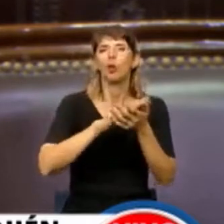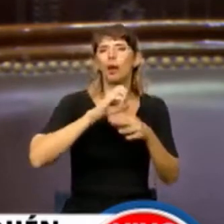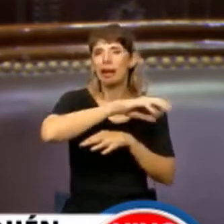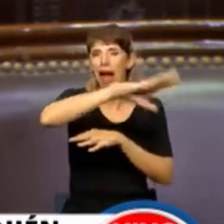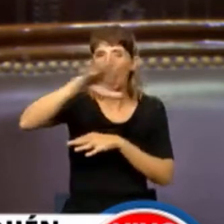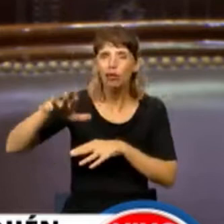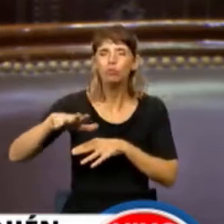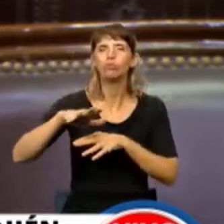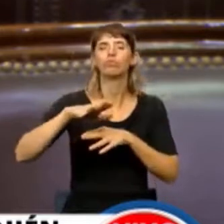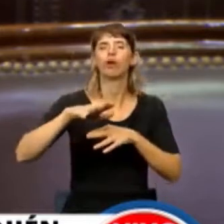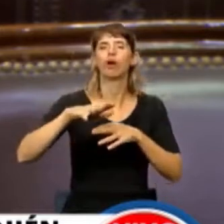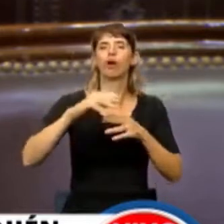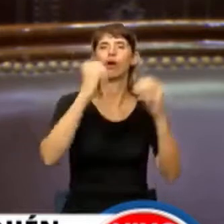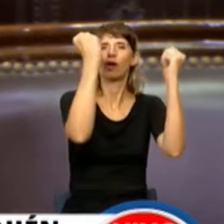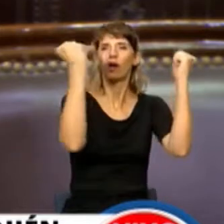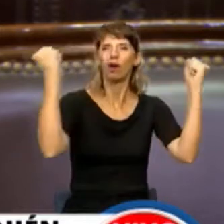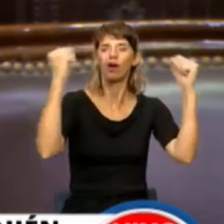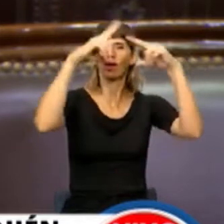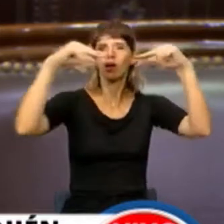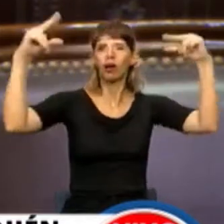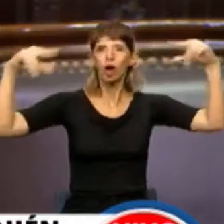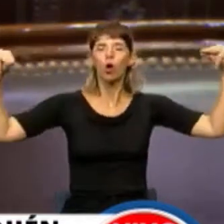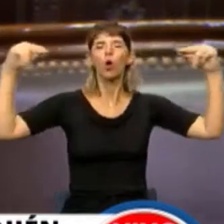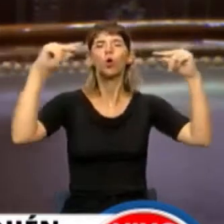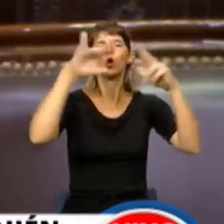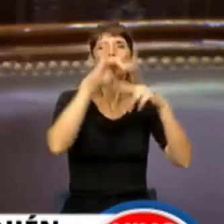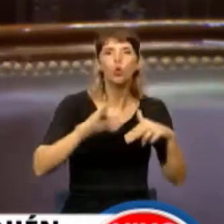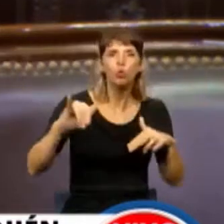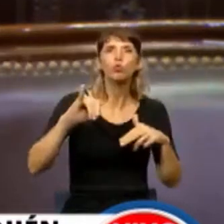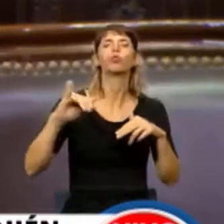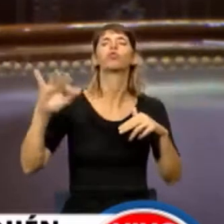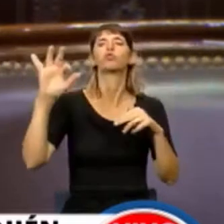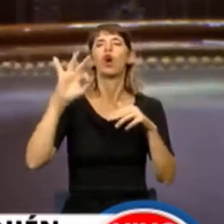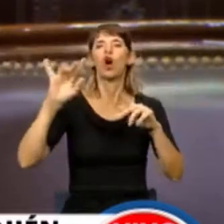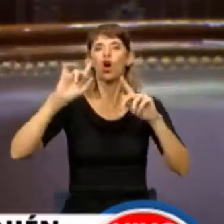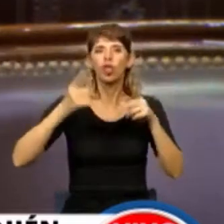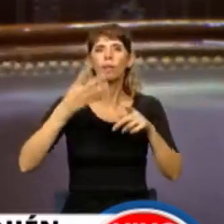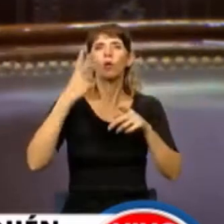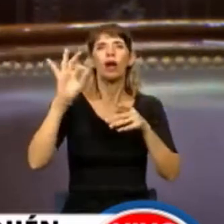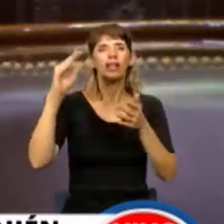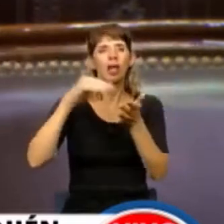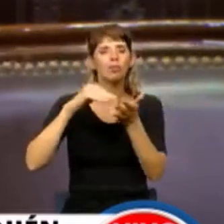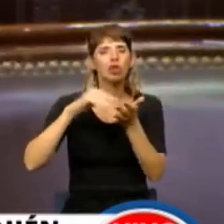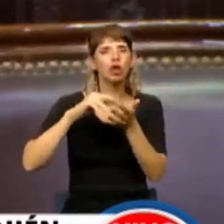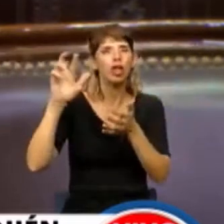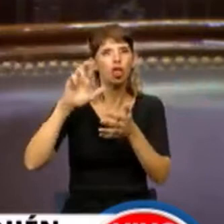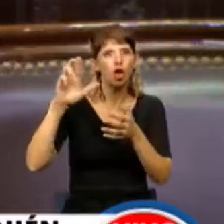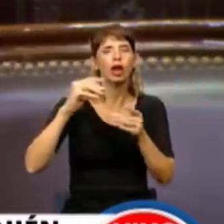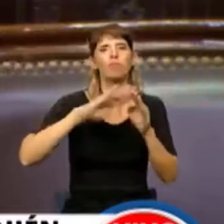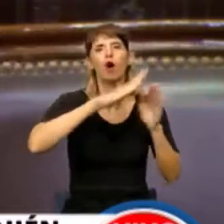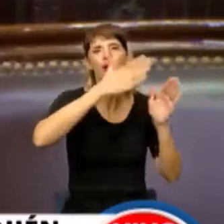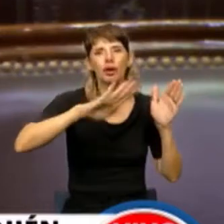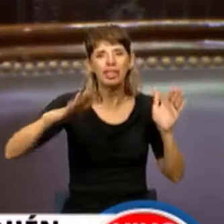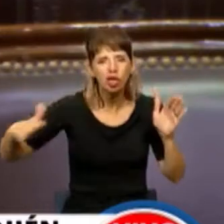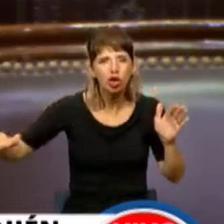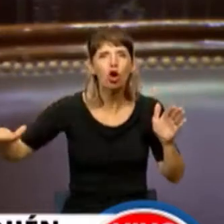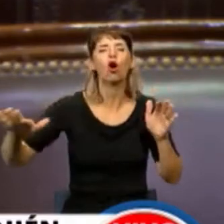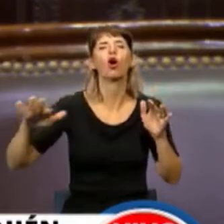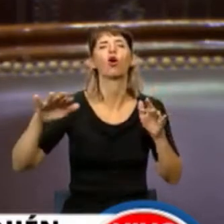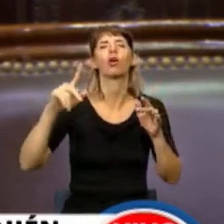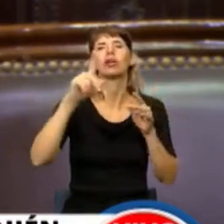y también para cerrar el Anillo Norte por 40 millones de dólares, el riego del Marimenuco por 100 millones de